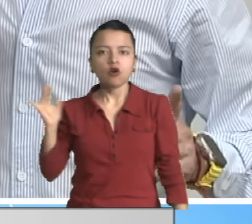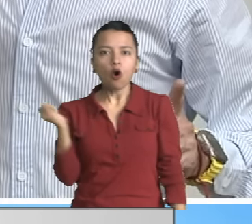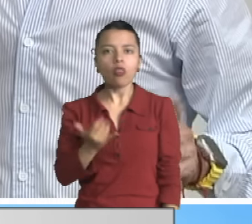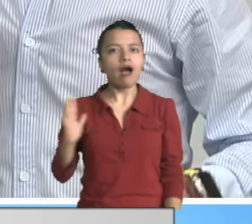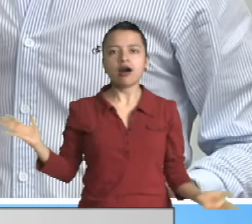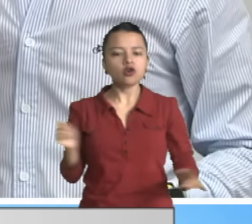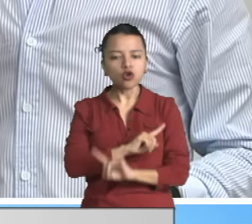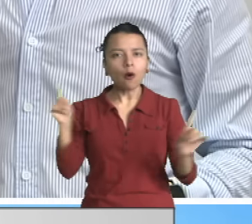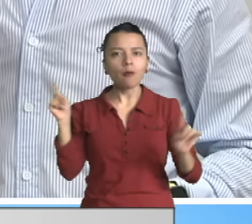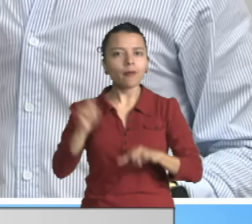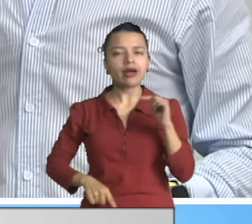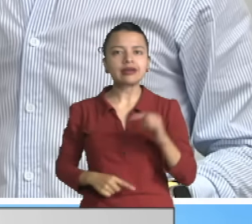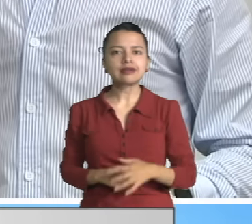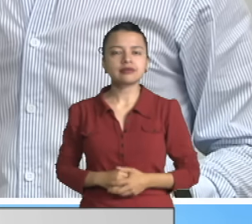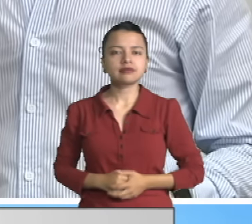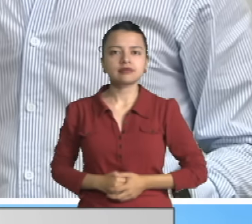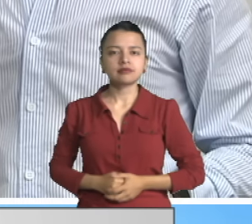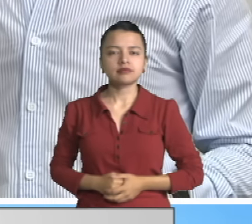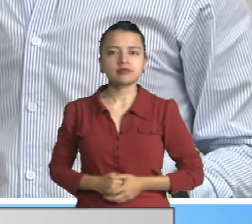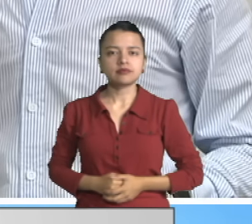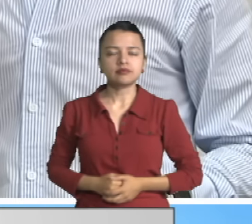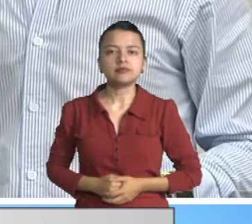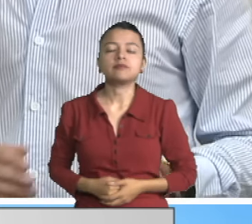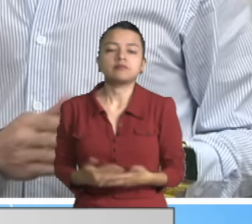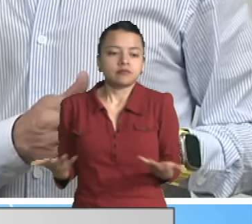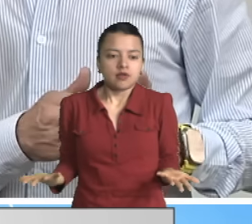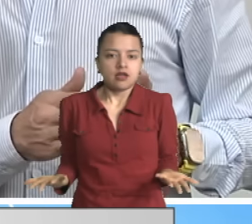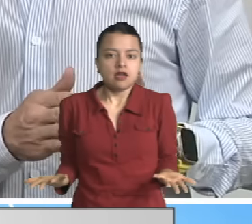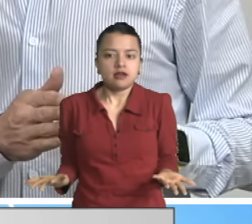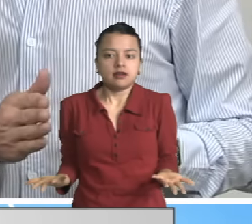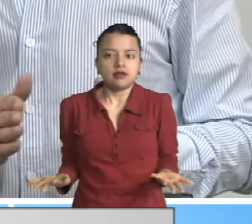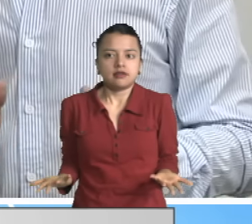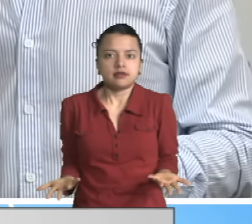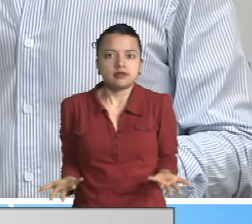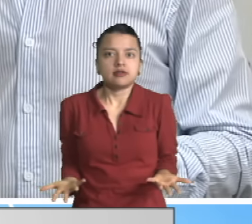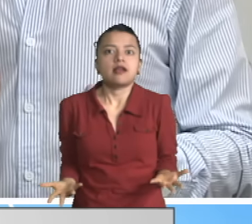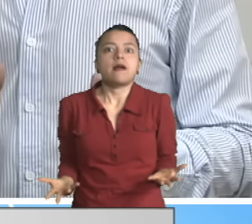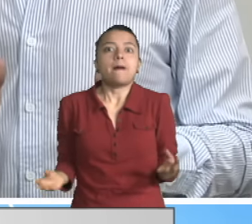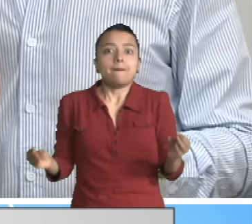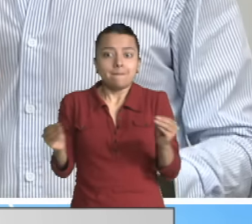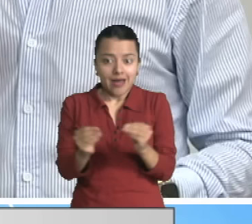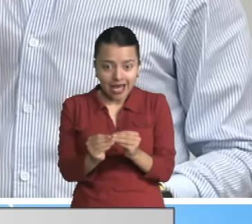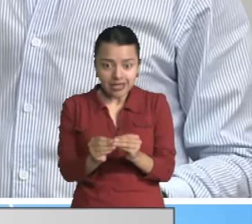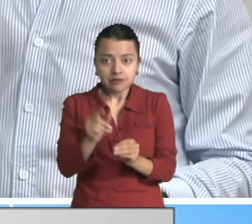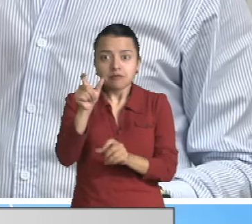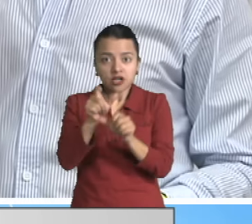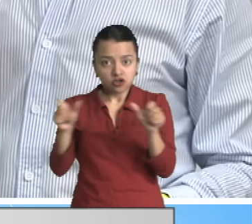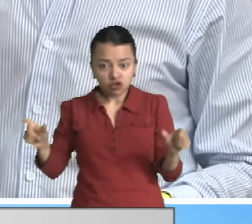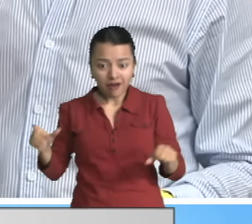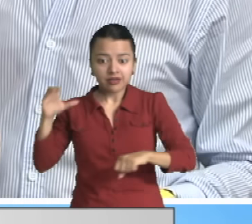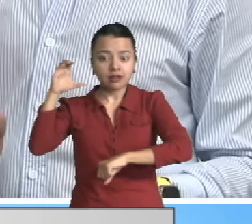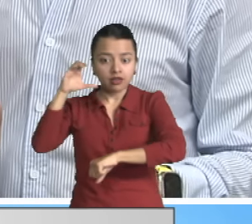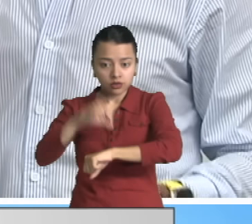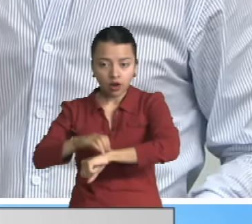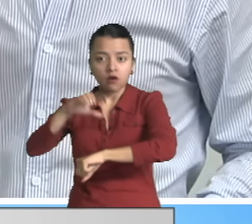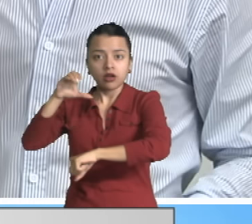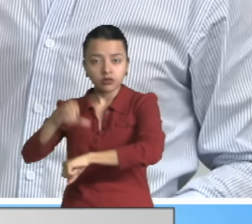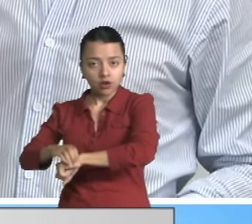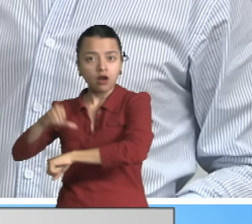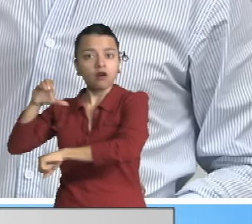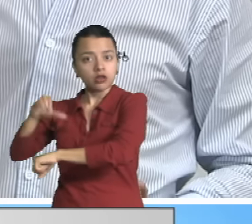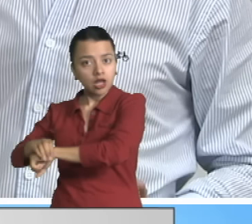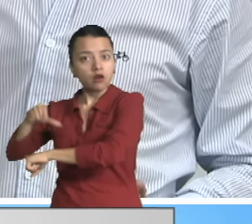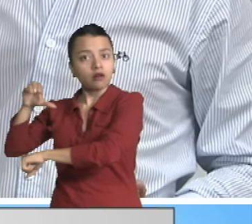Y esto es un precedente muy importante. ¿Por qué? Porque hay otras personas que ya han sido capturadas este año,